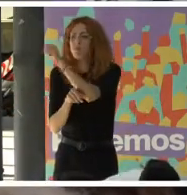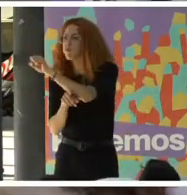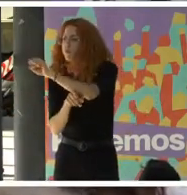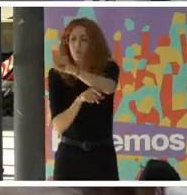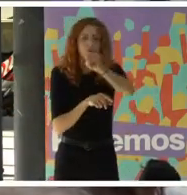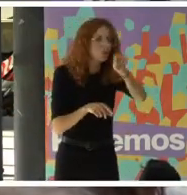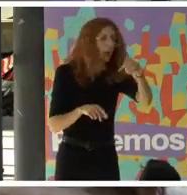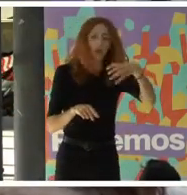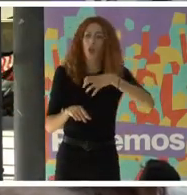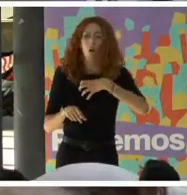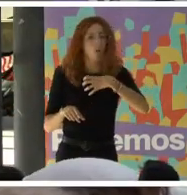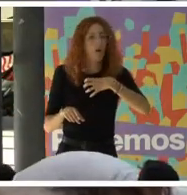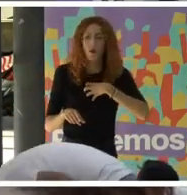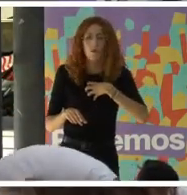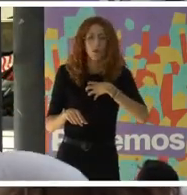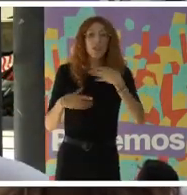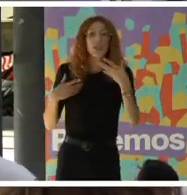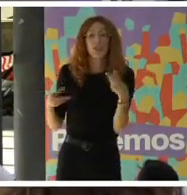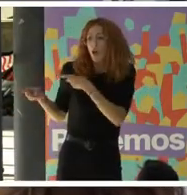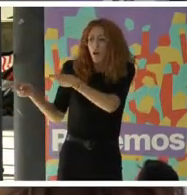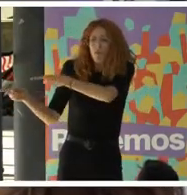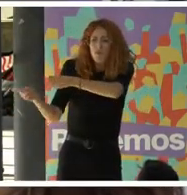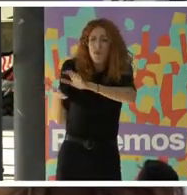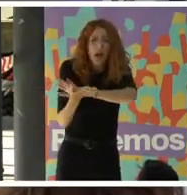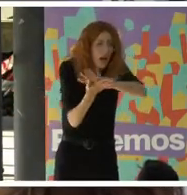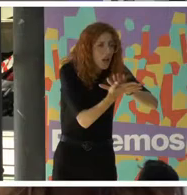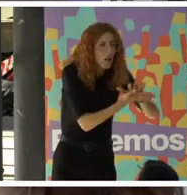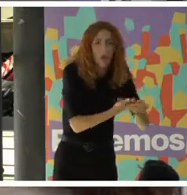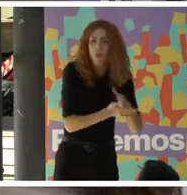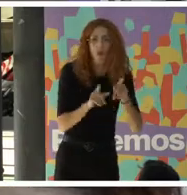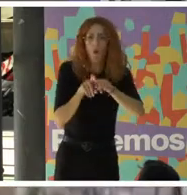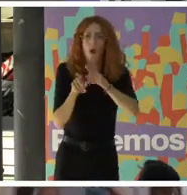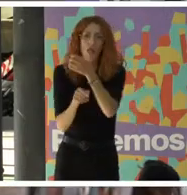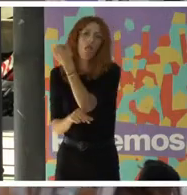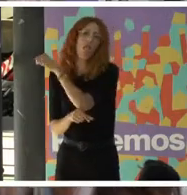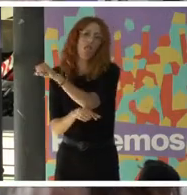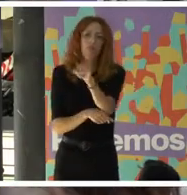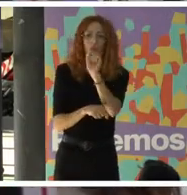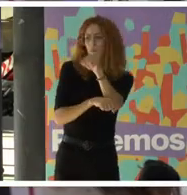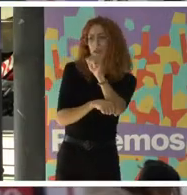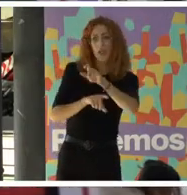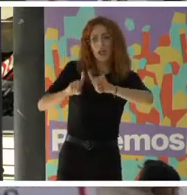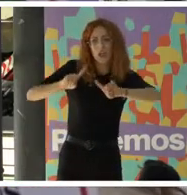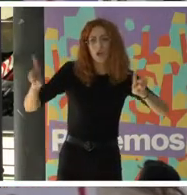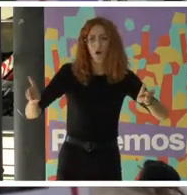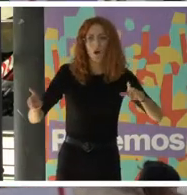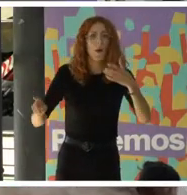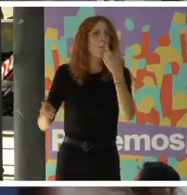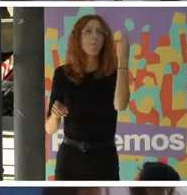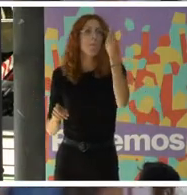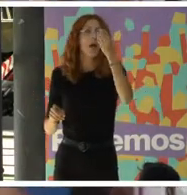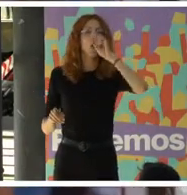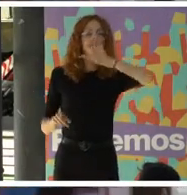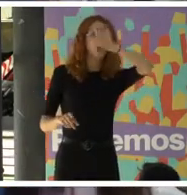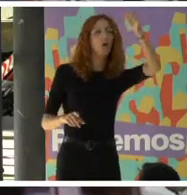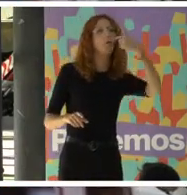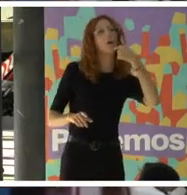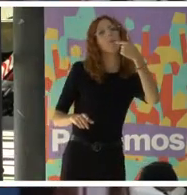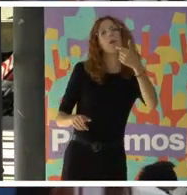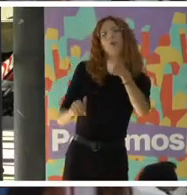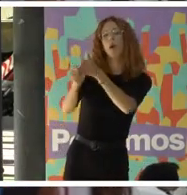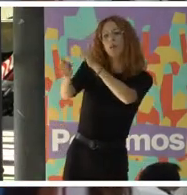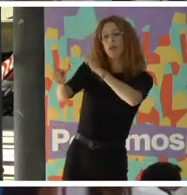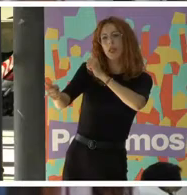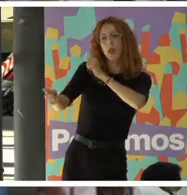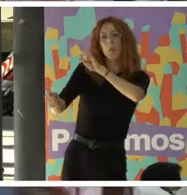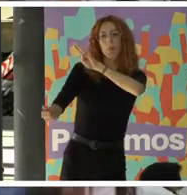lado cuando se está cometiendo un genocidio. Y no basta con ser los mejores de Europa, como le decía ayer al